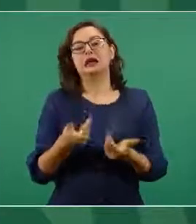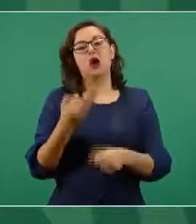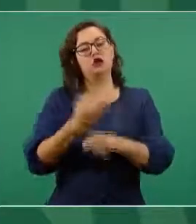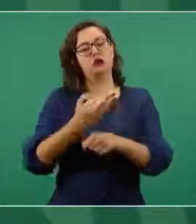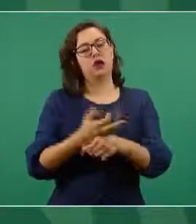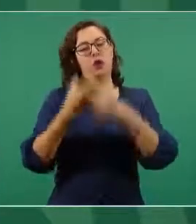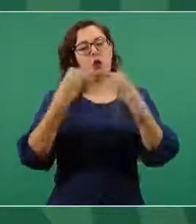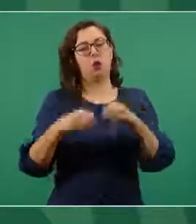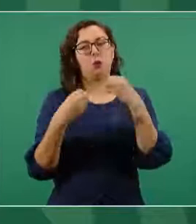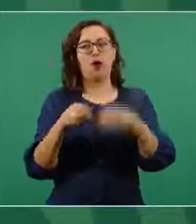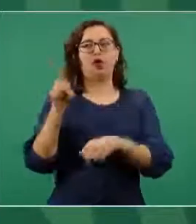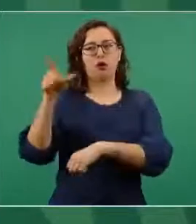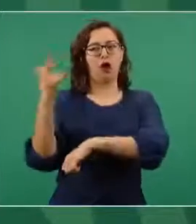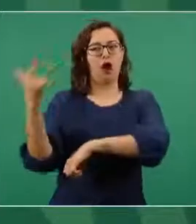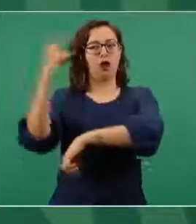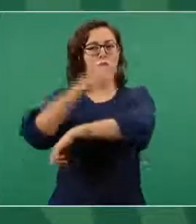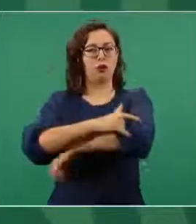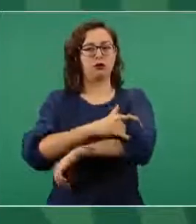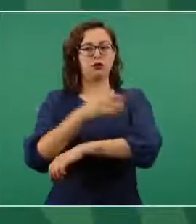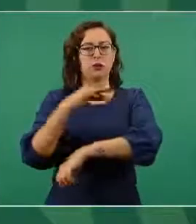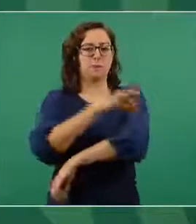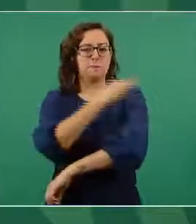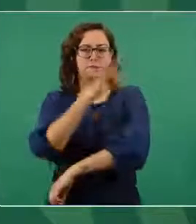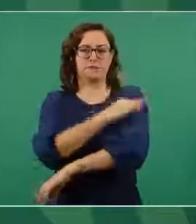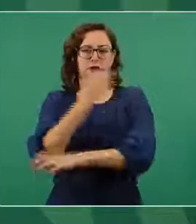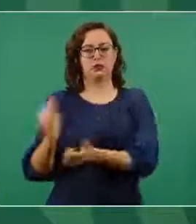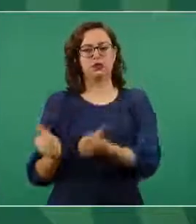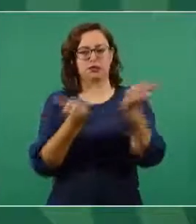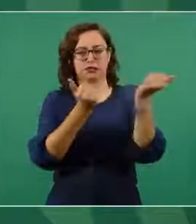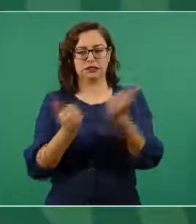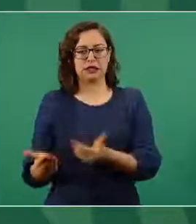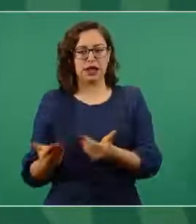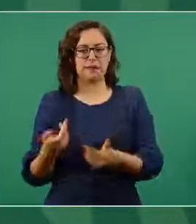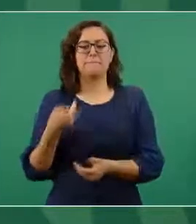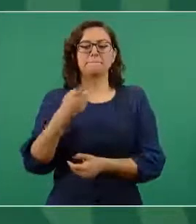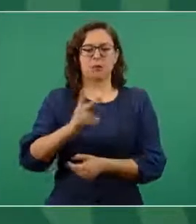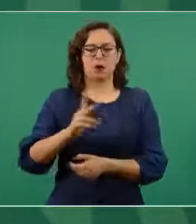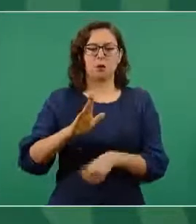vacunas, pero seguramente le van a informar que